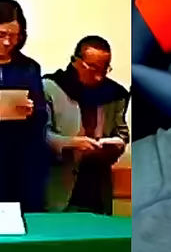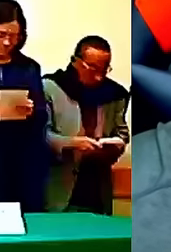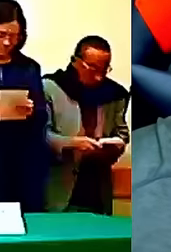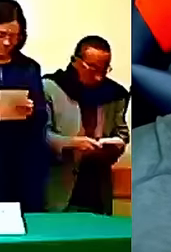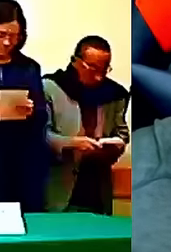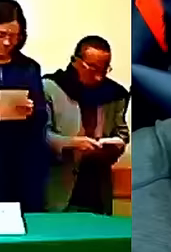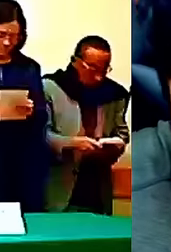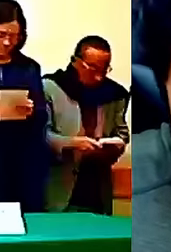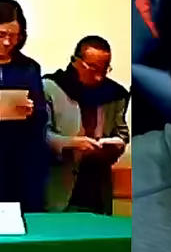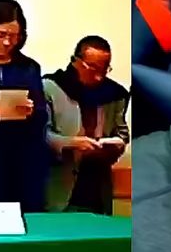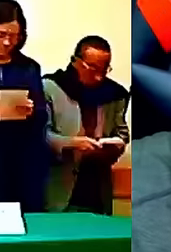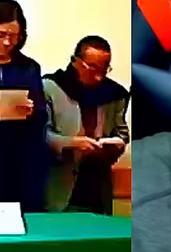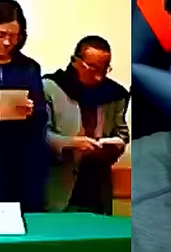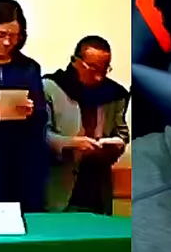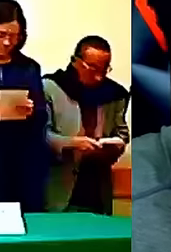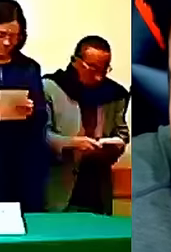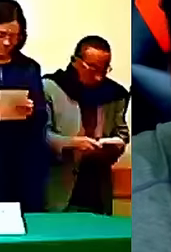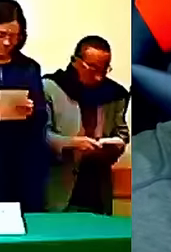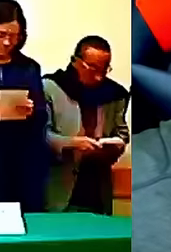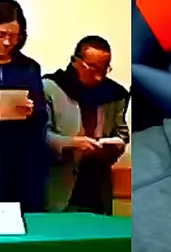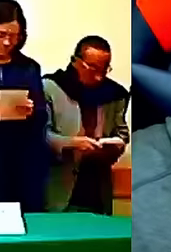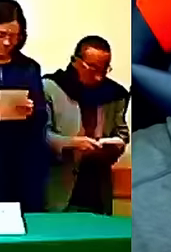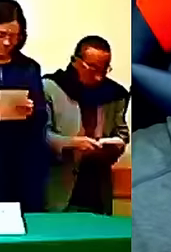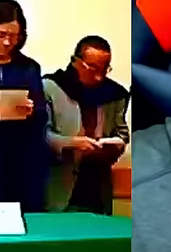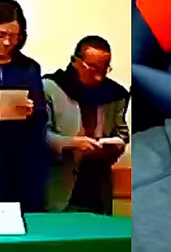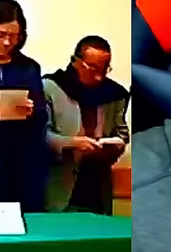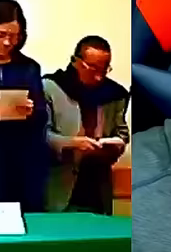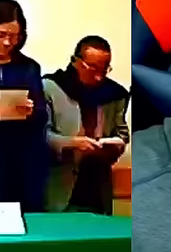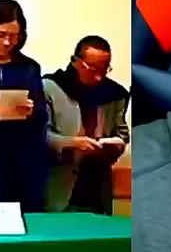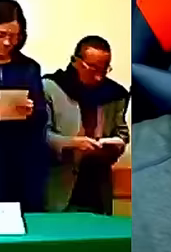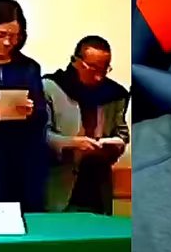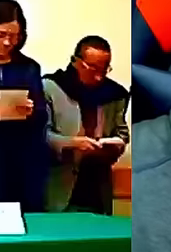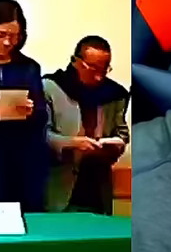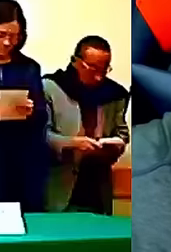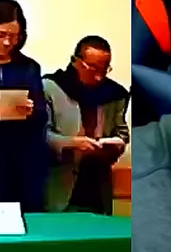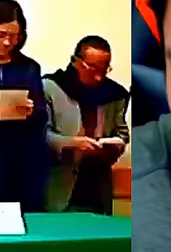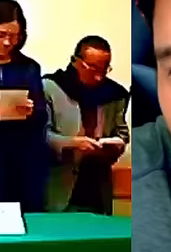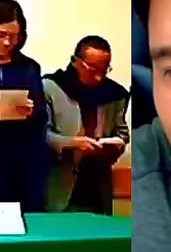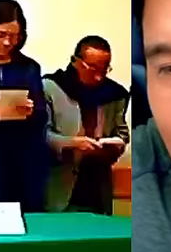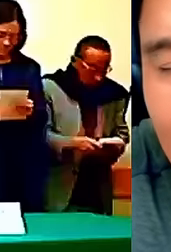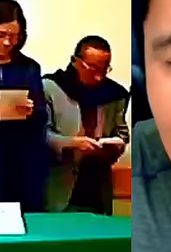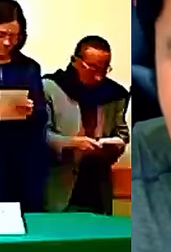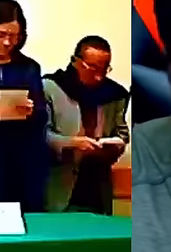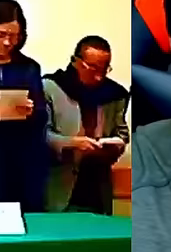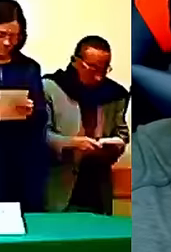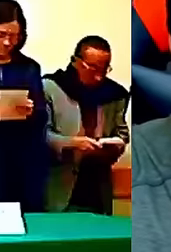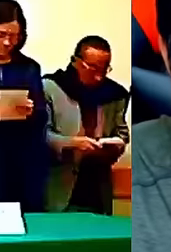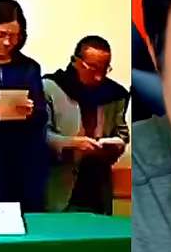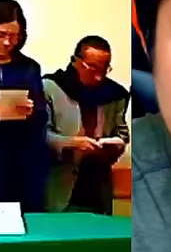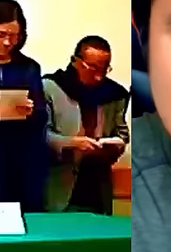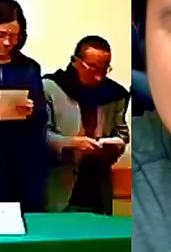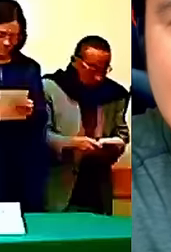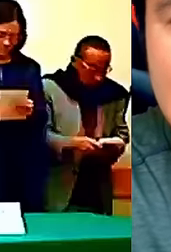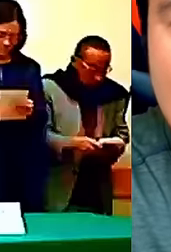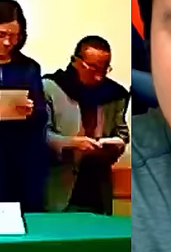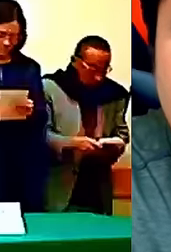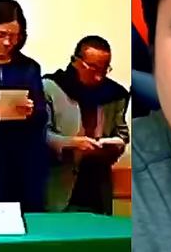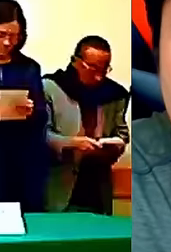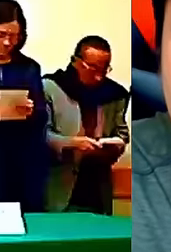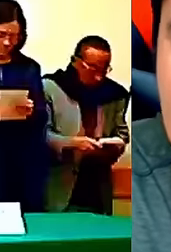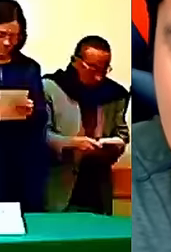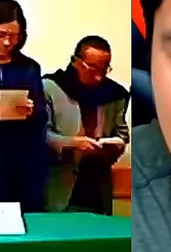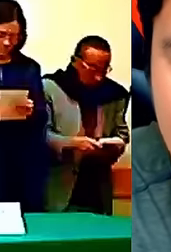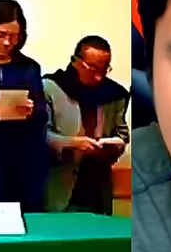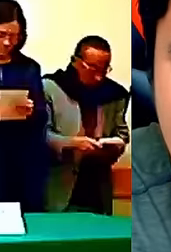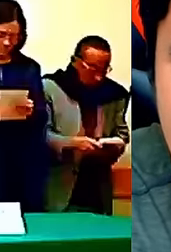momento. Y veamos parte de lo que señalaban en su conferencia pedorra, donde es una conferencia a